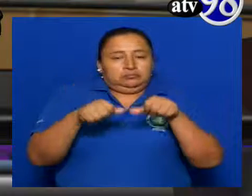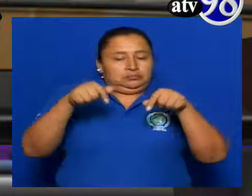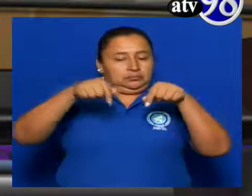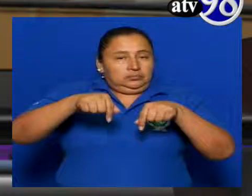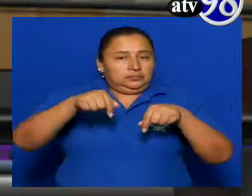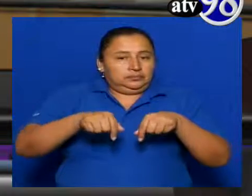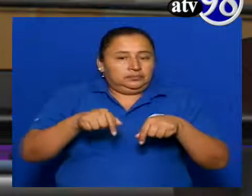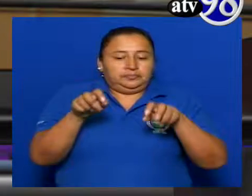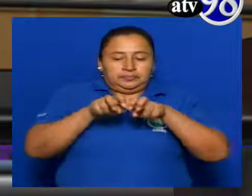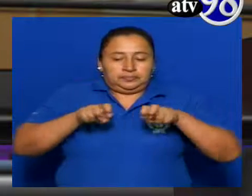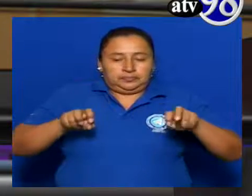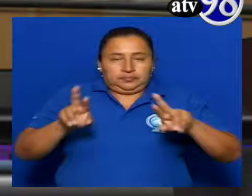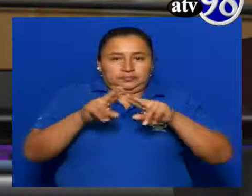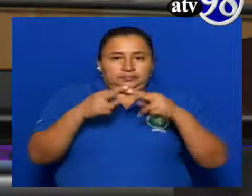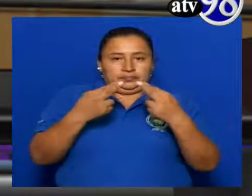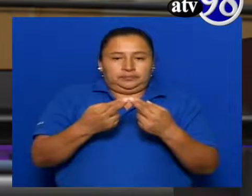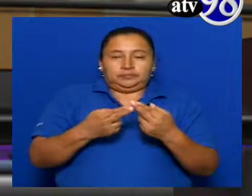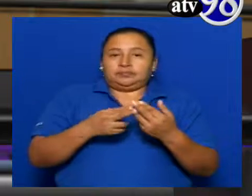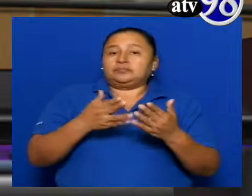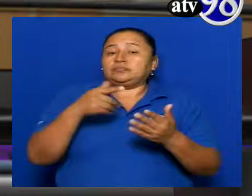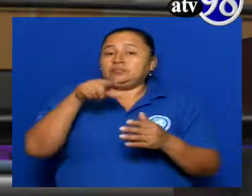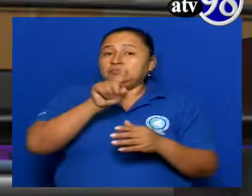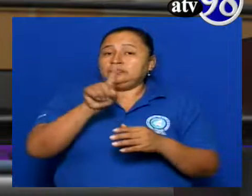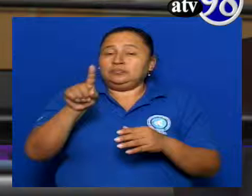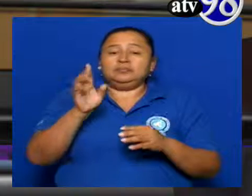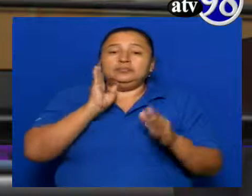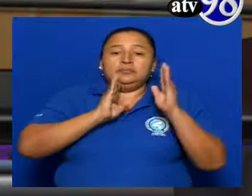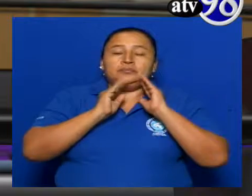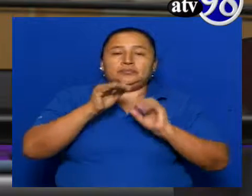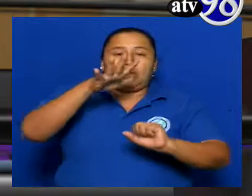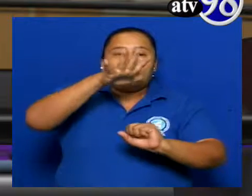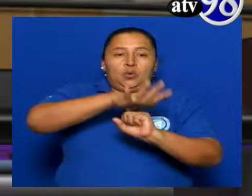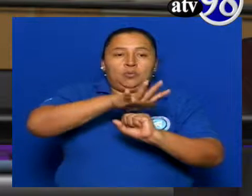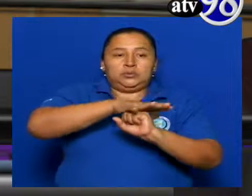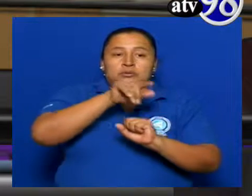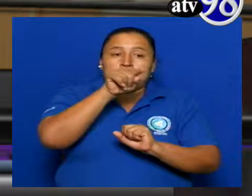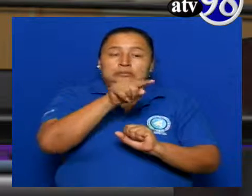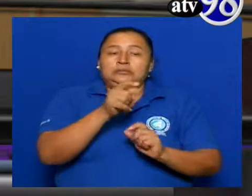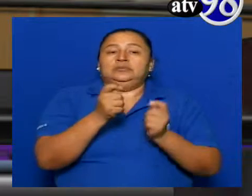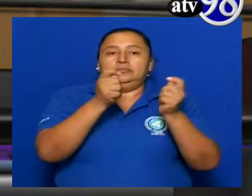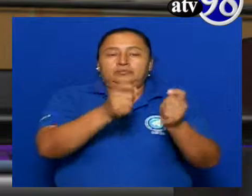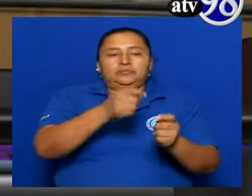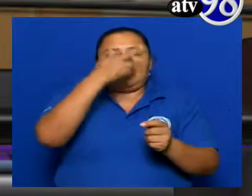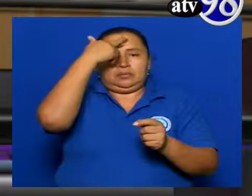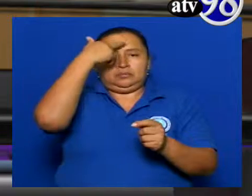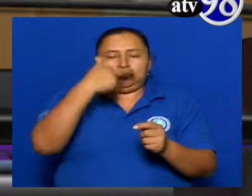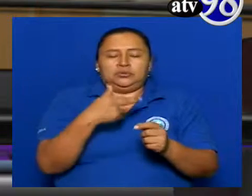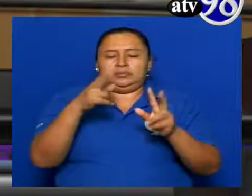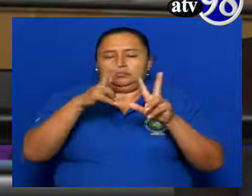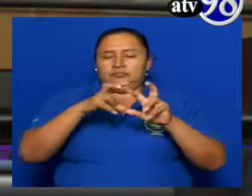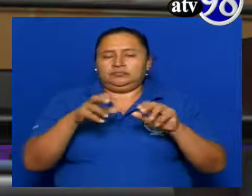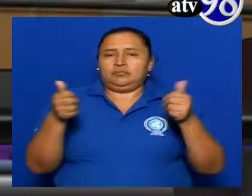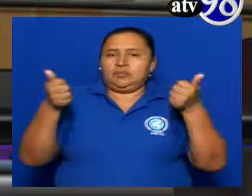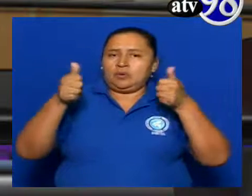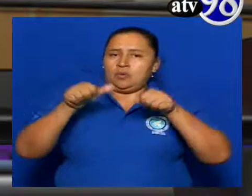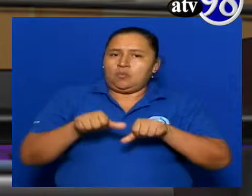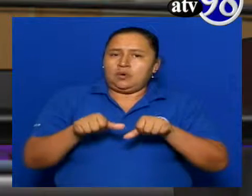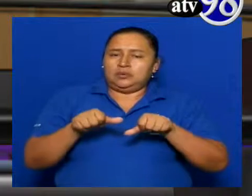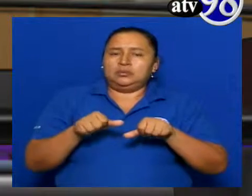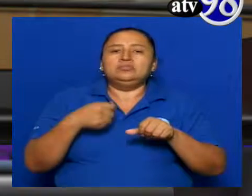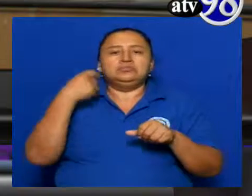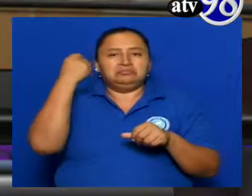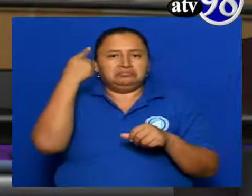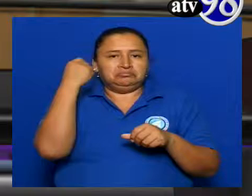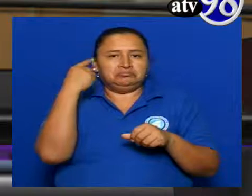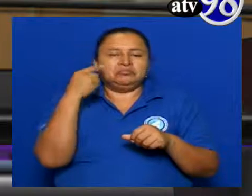de agosto, la Comisión de Producción, Economía y Presupuesto será el órgano parlamentario encargado del análisis del acuerdo marco de